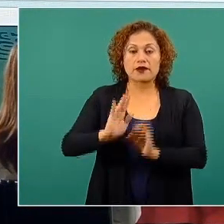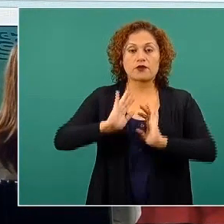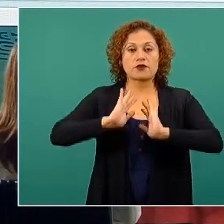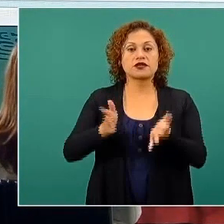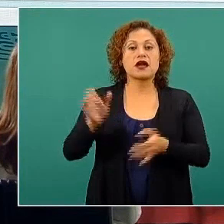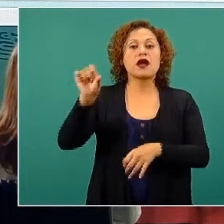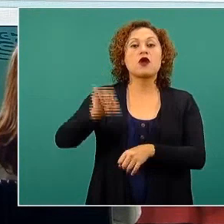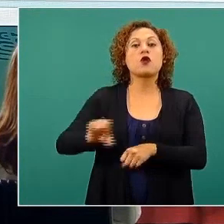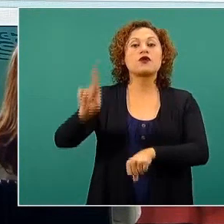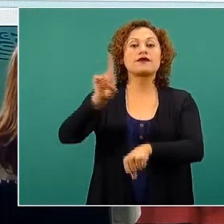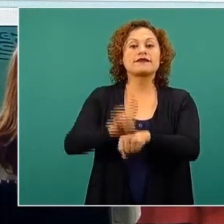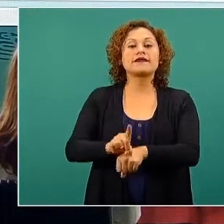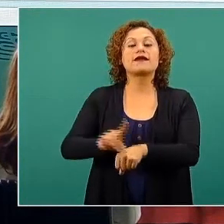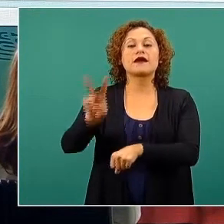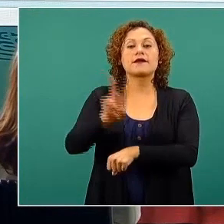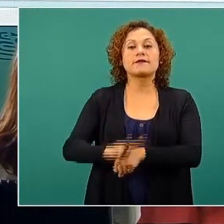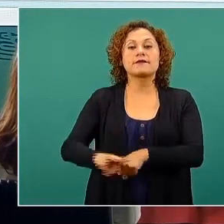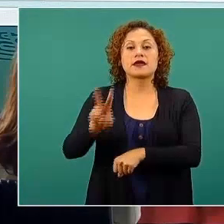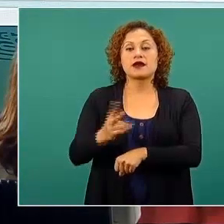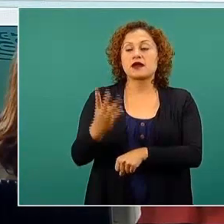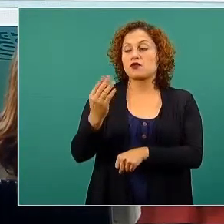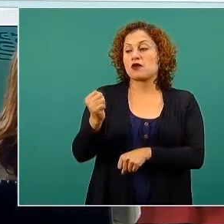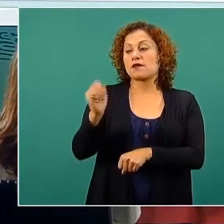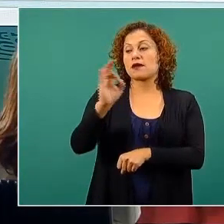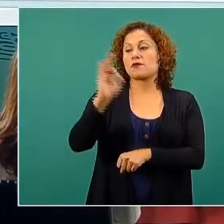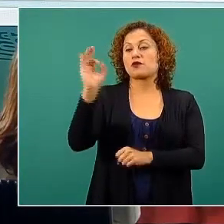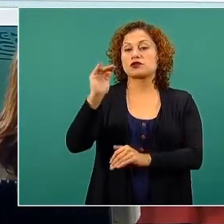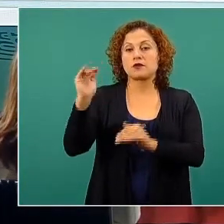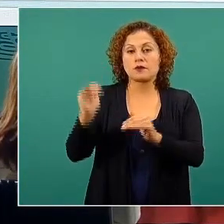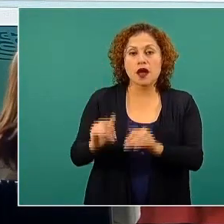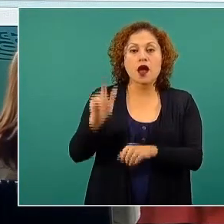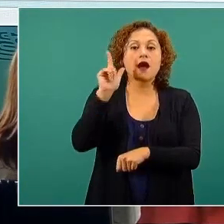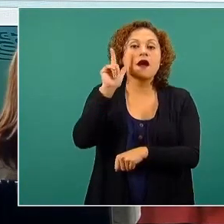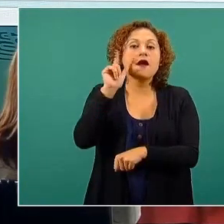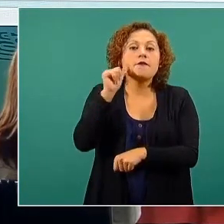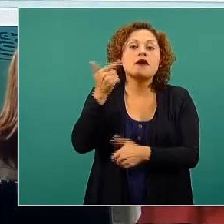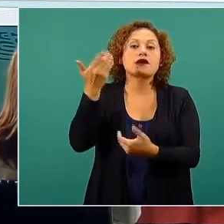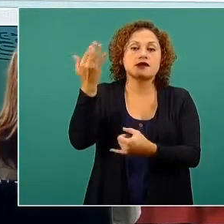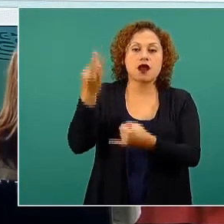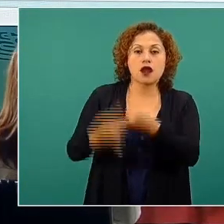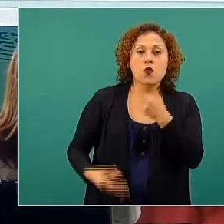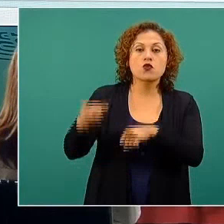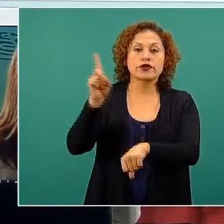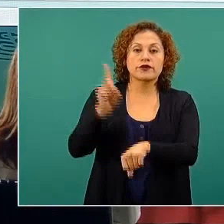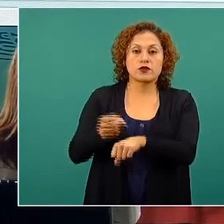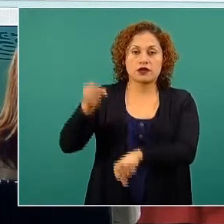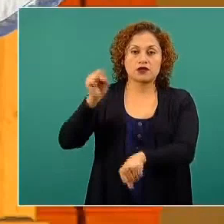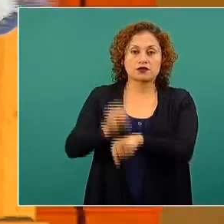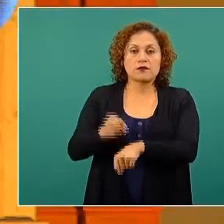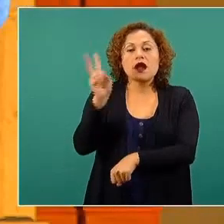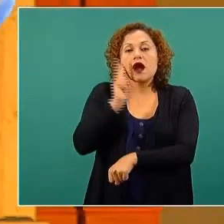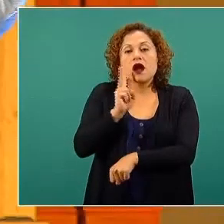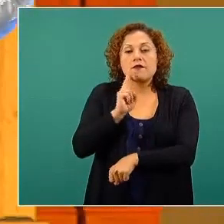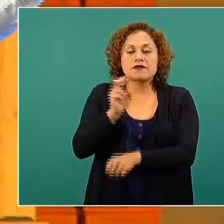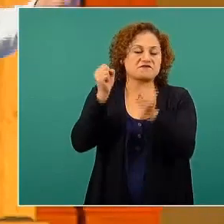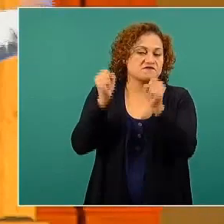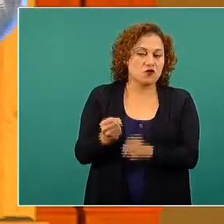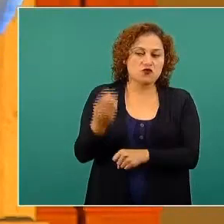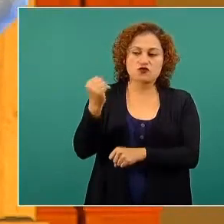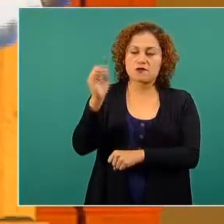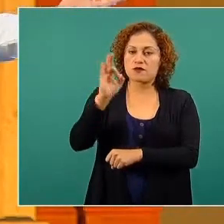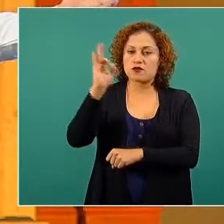estando en menos 9%, mañana se cierra la semana epidemiológica y lo más seguro es que se mantenga en ese 9% o que